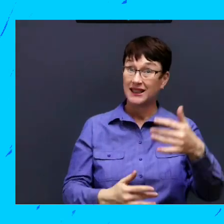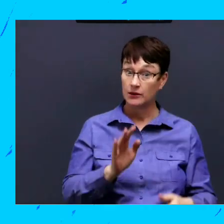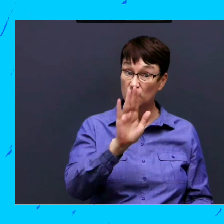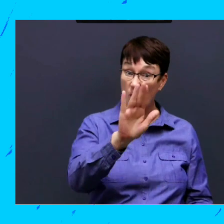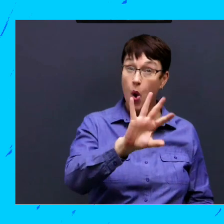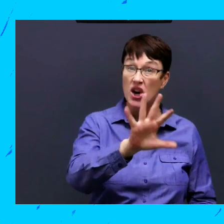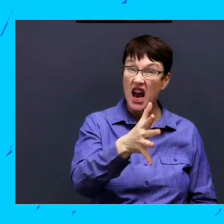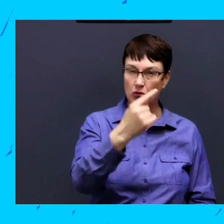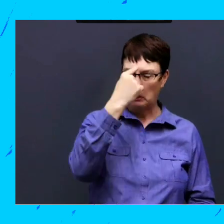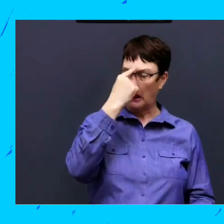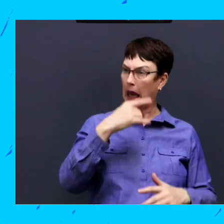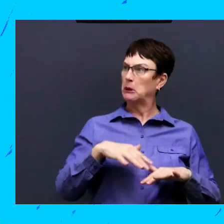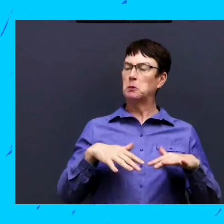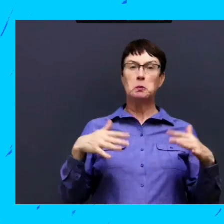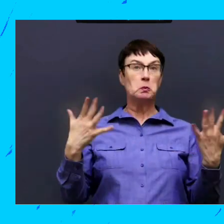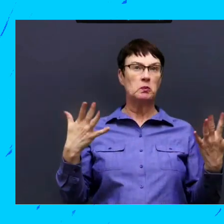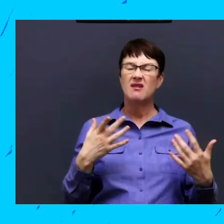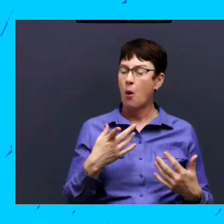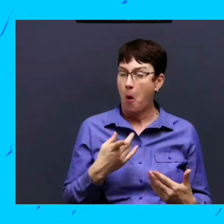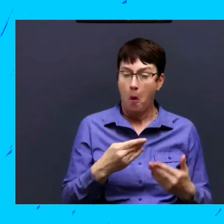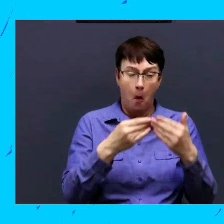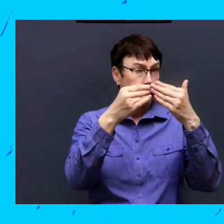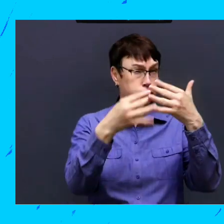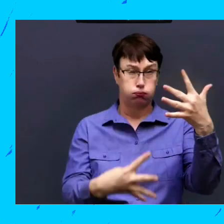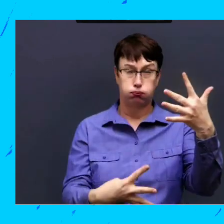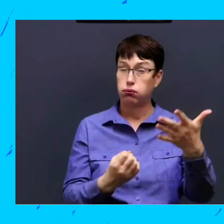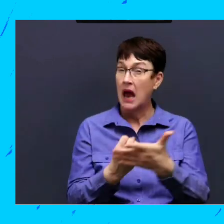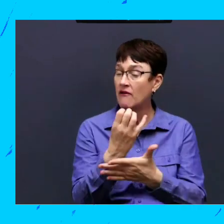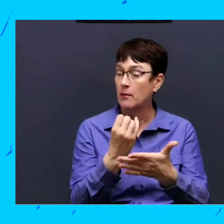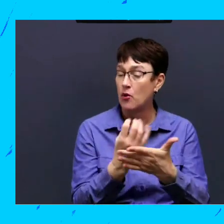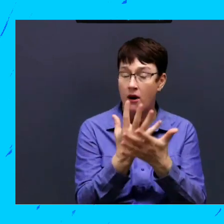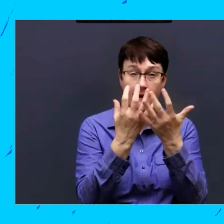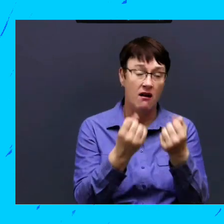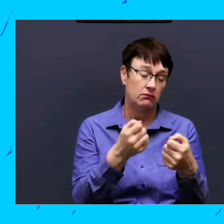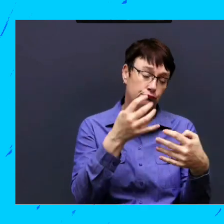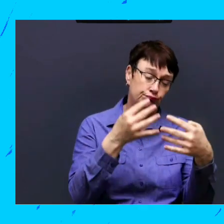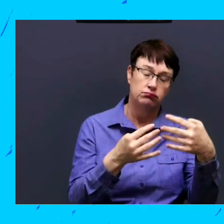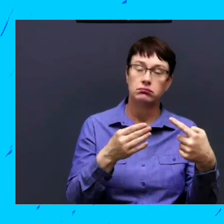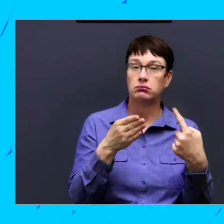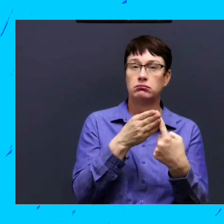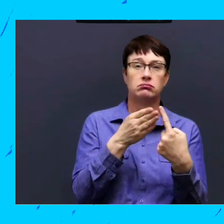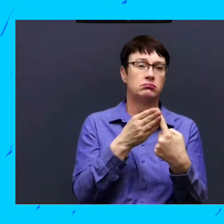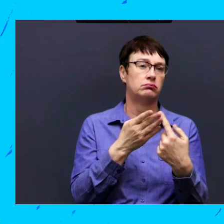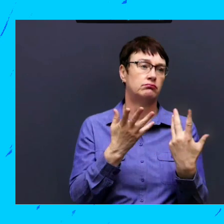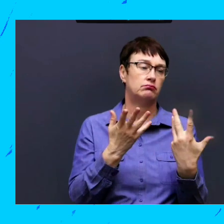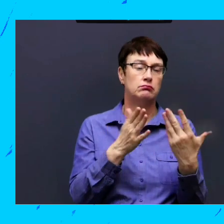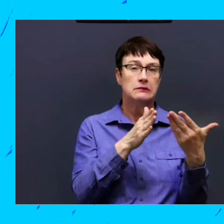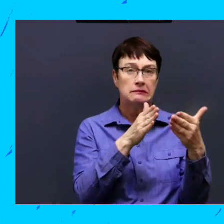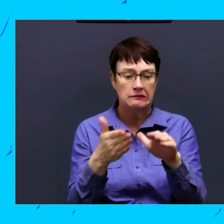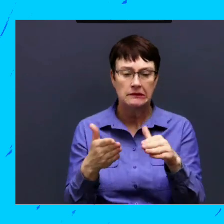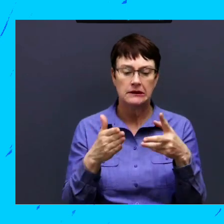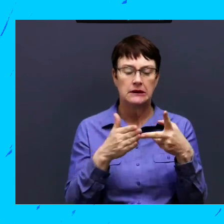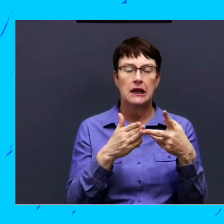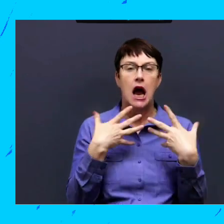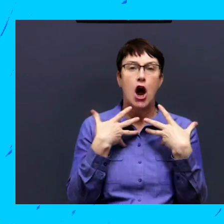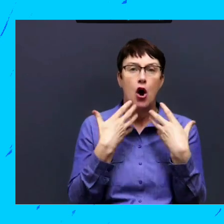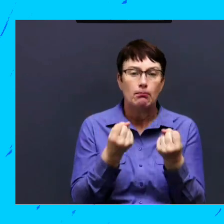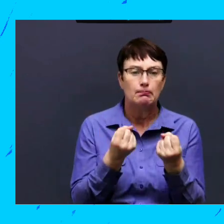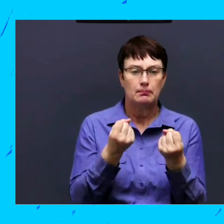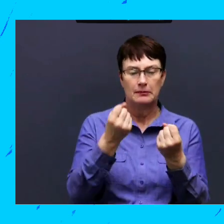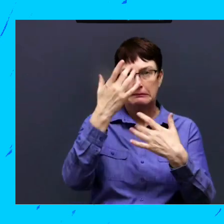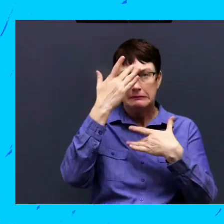Datos sobre comportamientos, estimaciones de mortalidad, morbilidad, así que úsenlo. Y